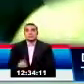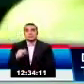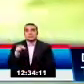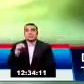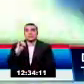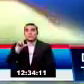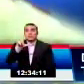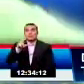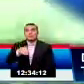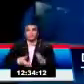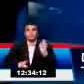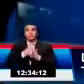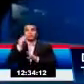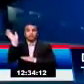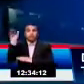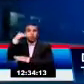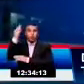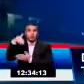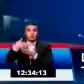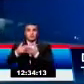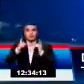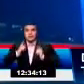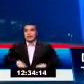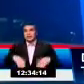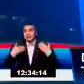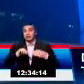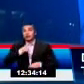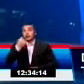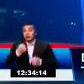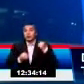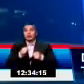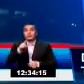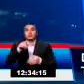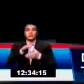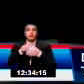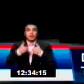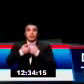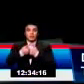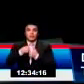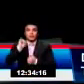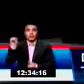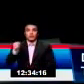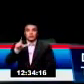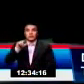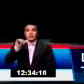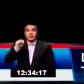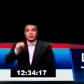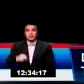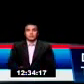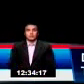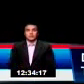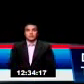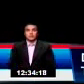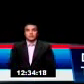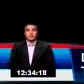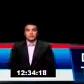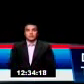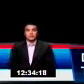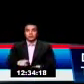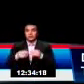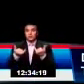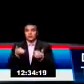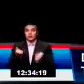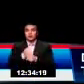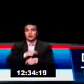Salcedo era trasladado en una ambulancia por su estado y en otro vehículo su novia, Jocelyn Mieles. Y durante el día de hoy